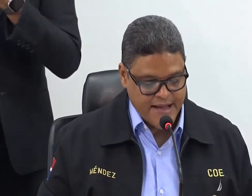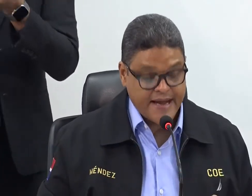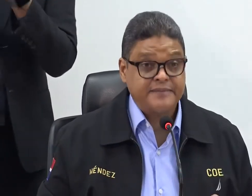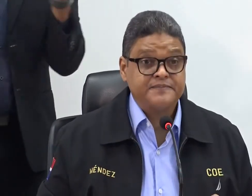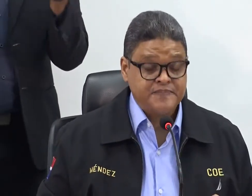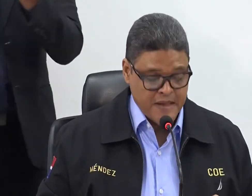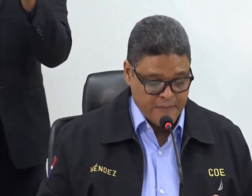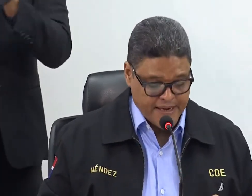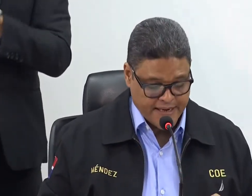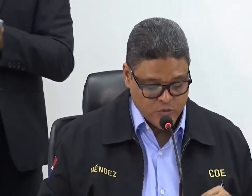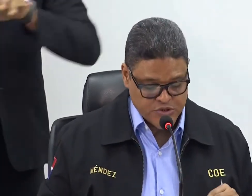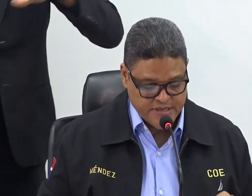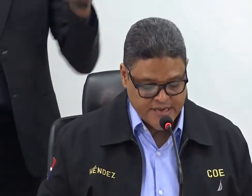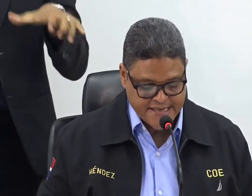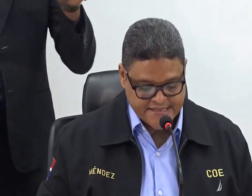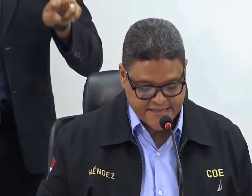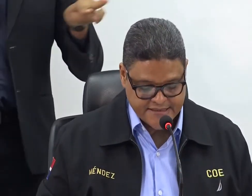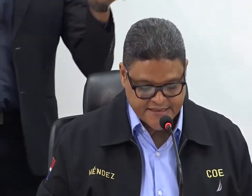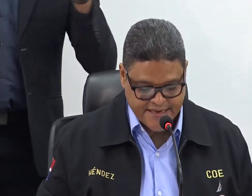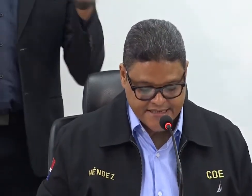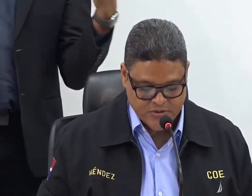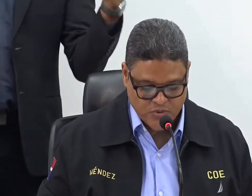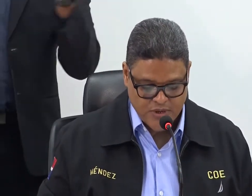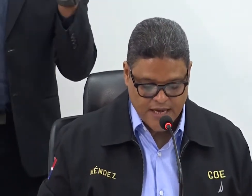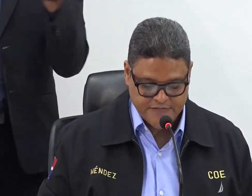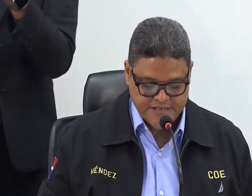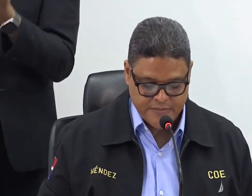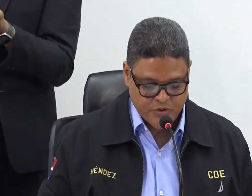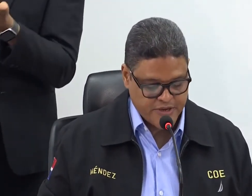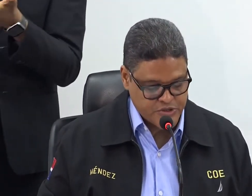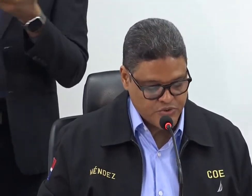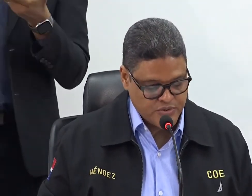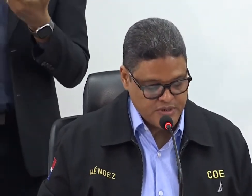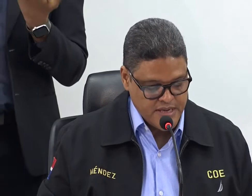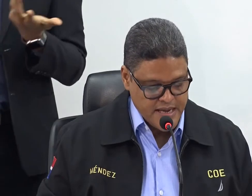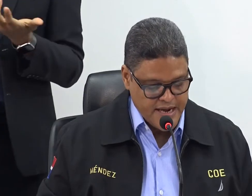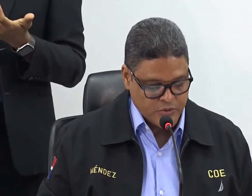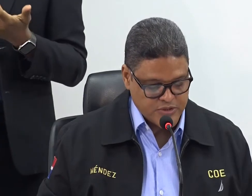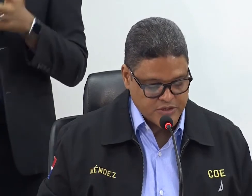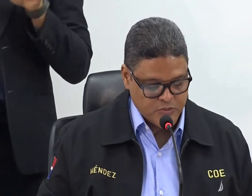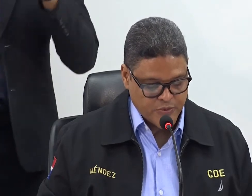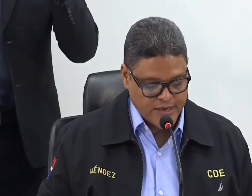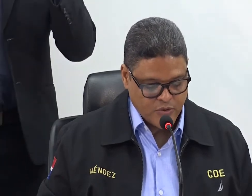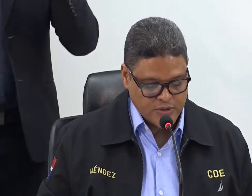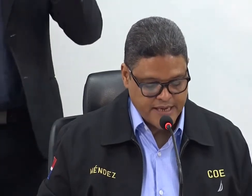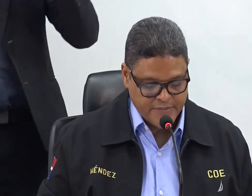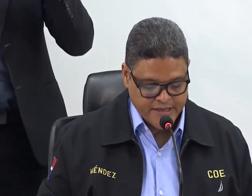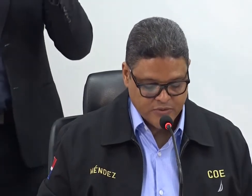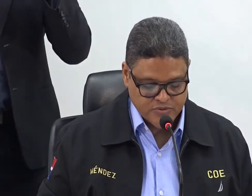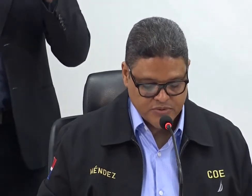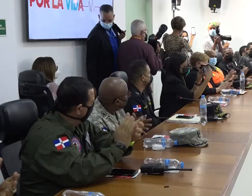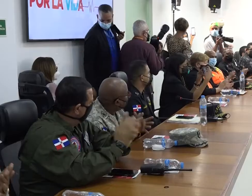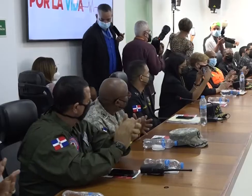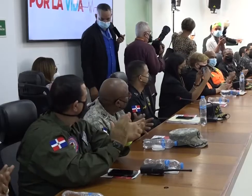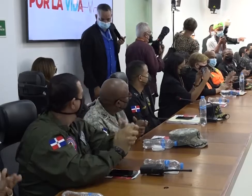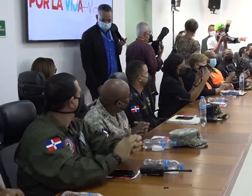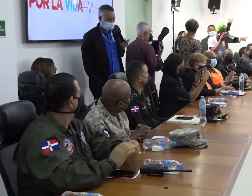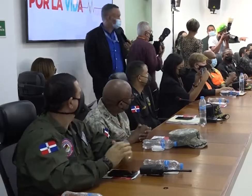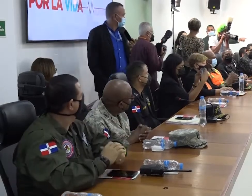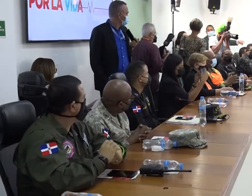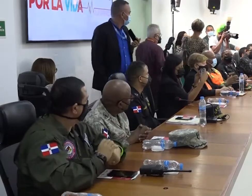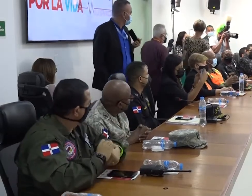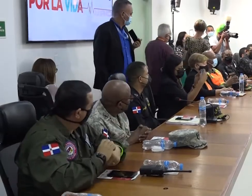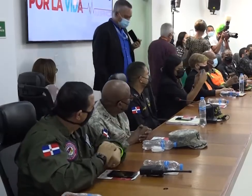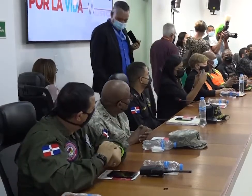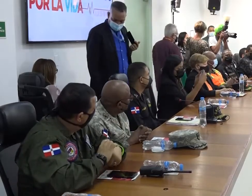rescate trabajarán para reducir accidentes de tránsito, asfixia por inmersión e intoxicación por alcohol y alimentos. En la